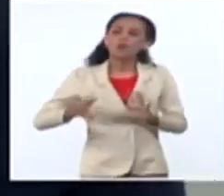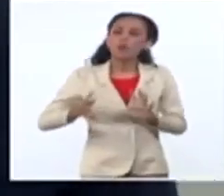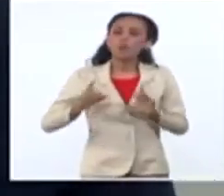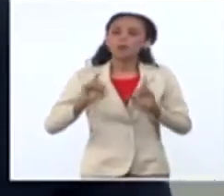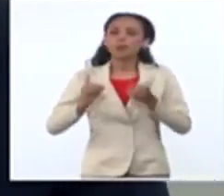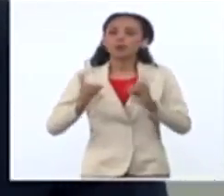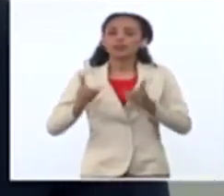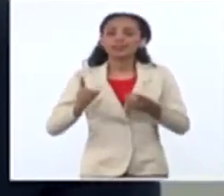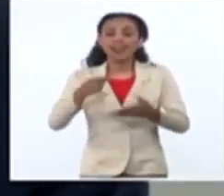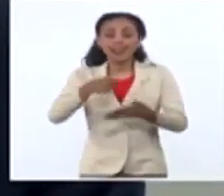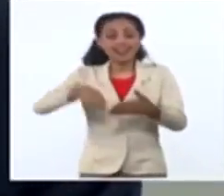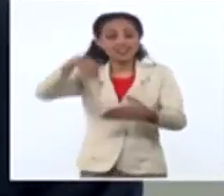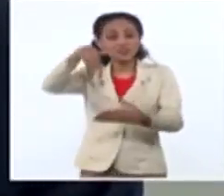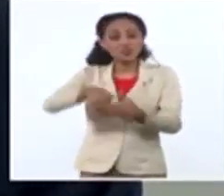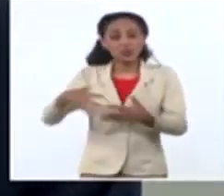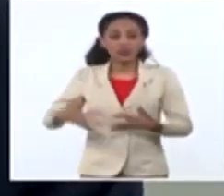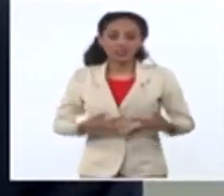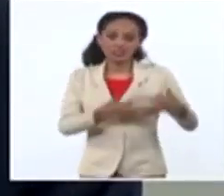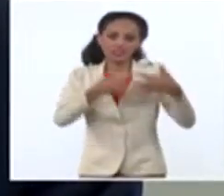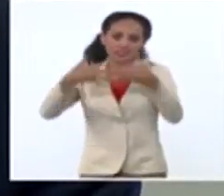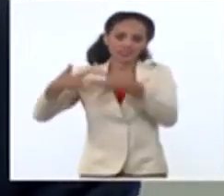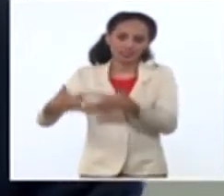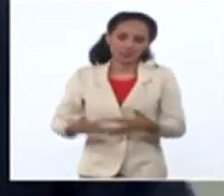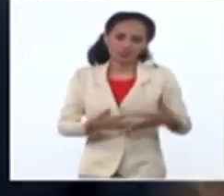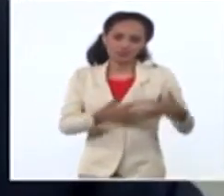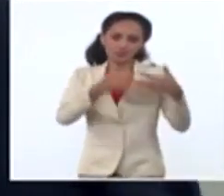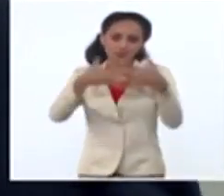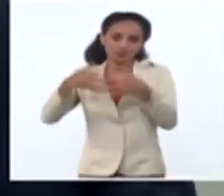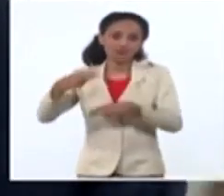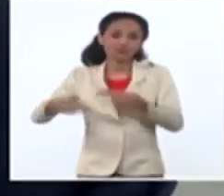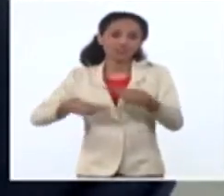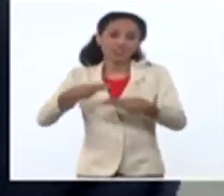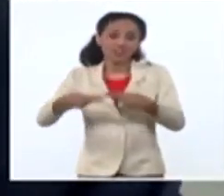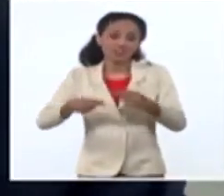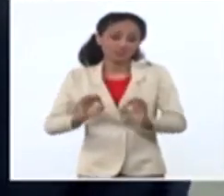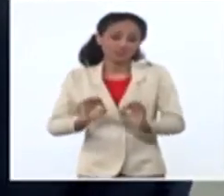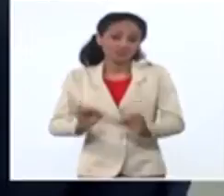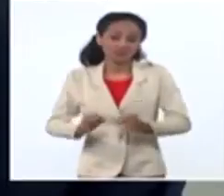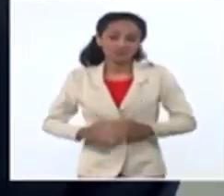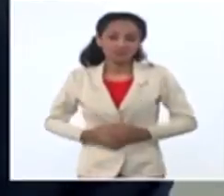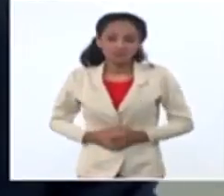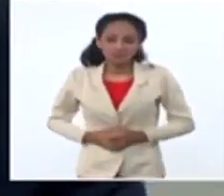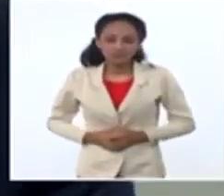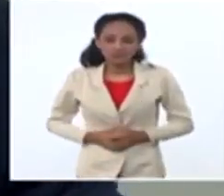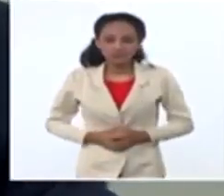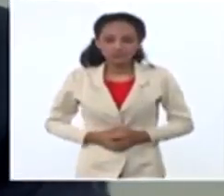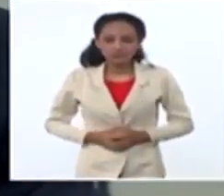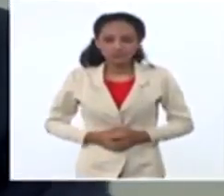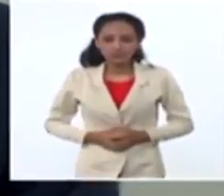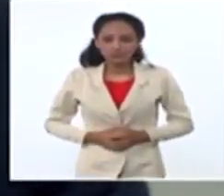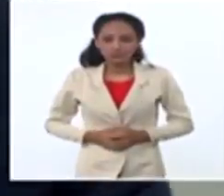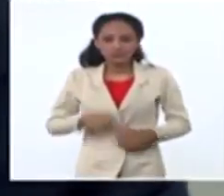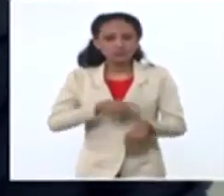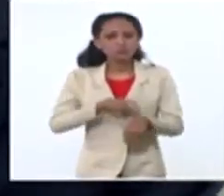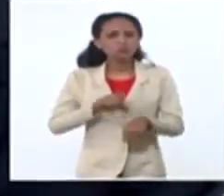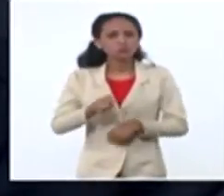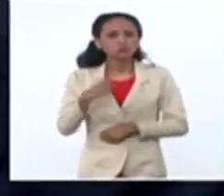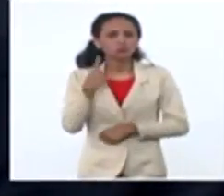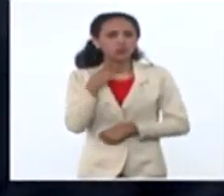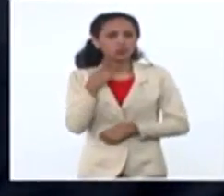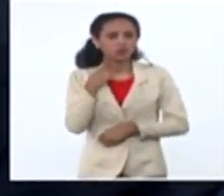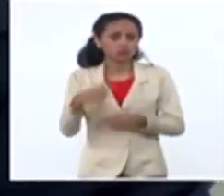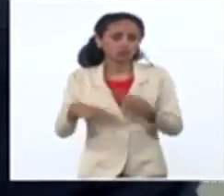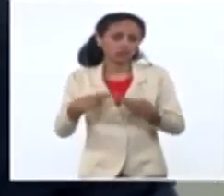que lamentablemente se han desatado en los últimos años en la